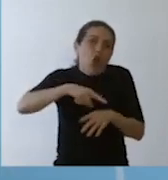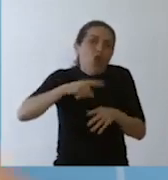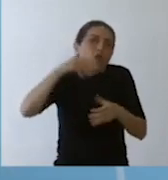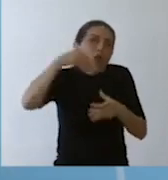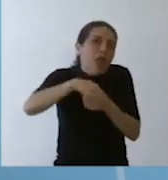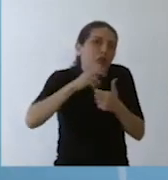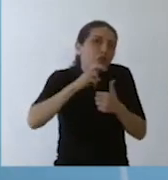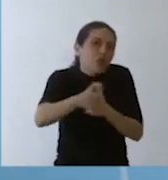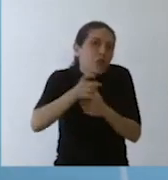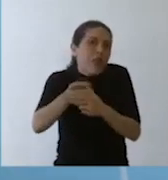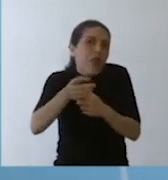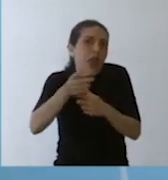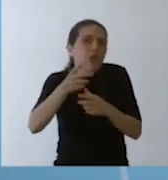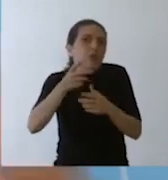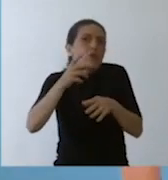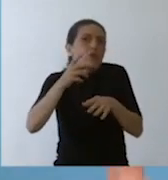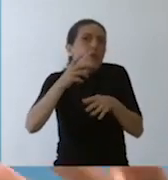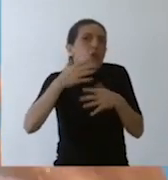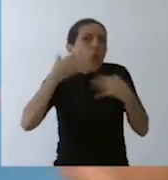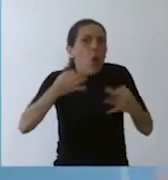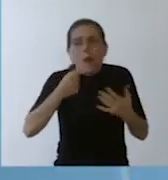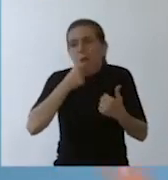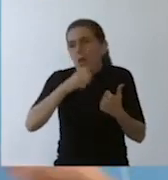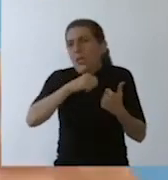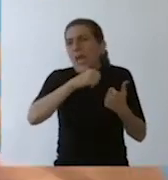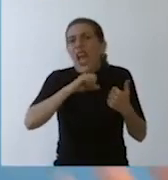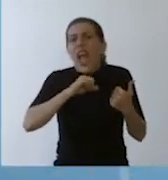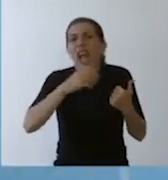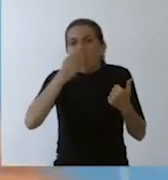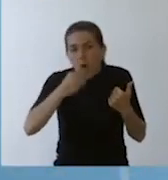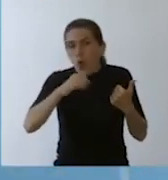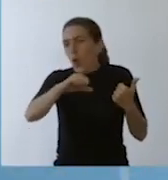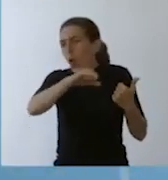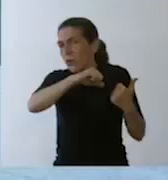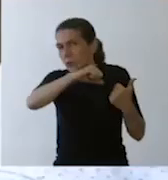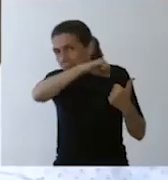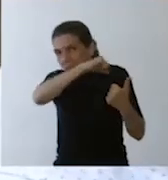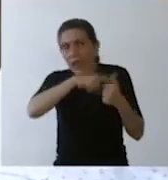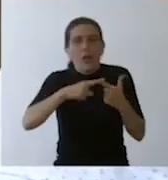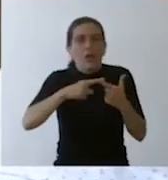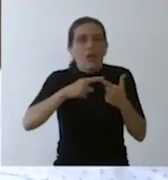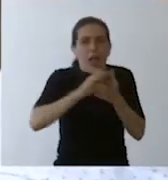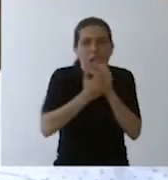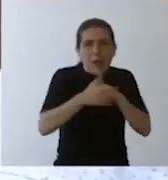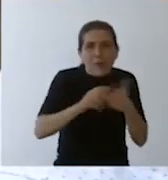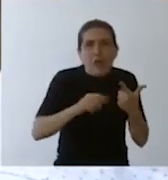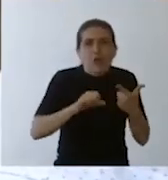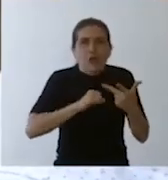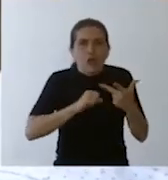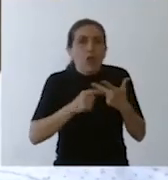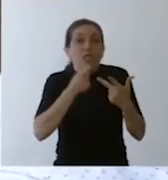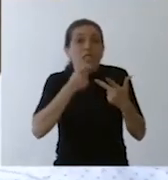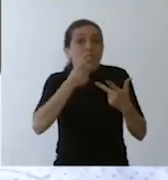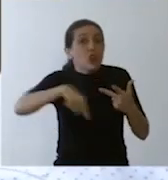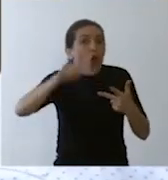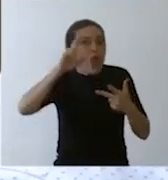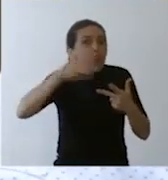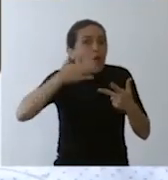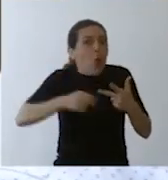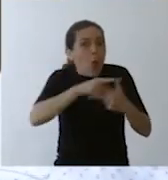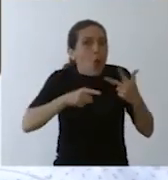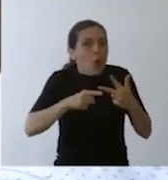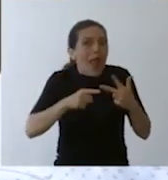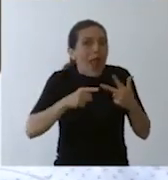con los estornudos, con tocarse, con lavarse las manos como corresponde. Digo, si todos cumplimos de manera sanitaria, probablemente no tengamos problemas